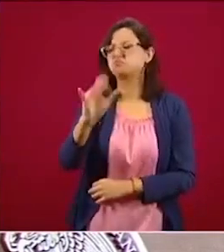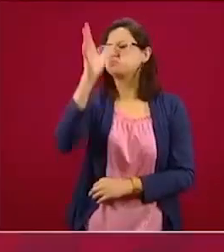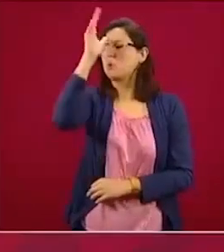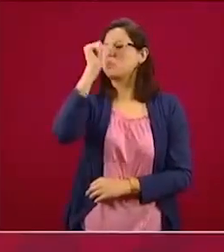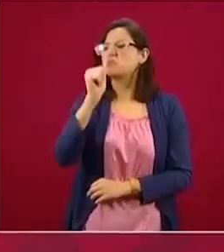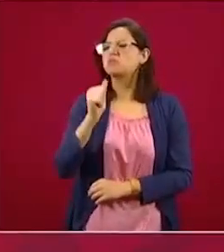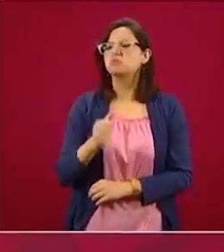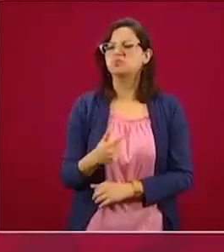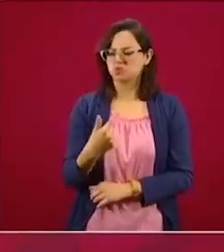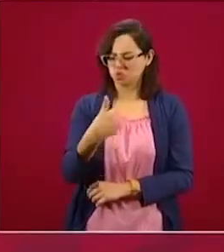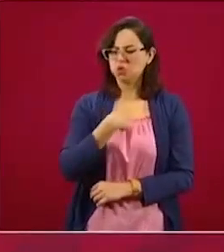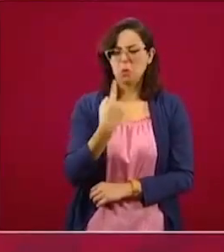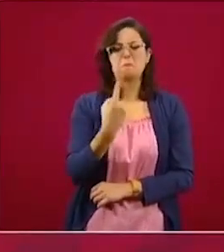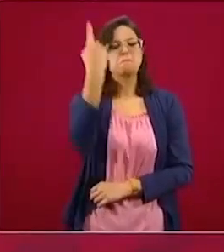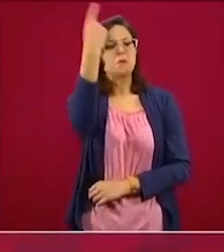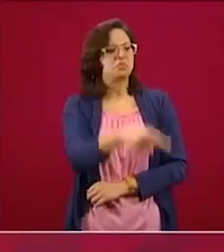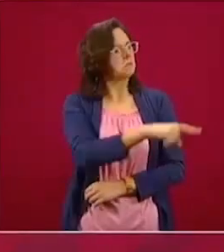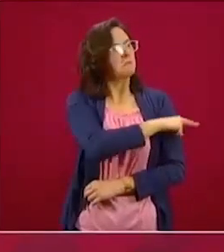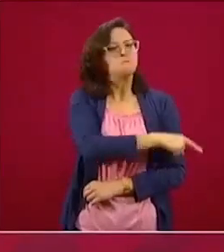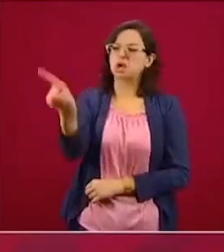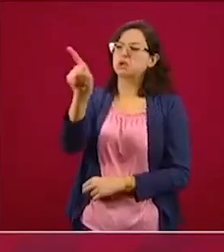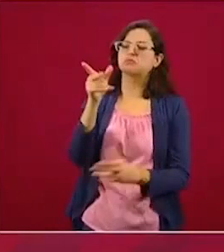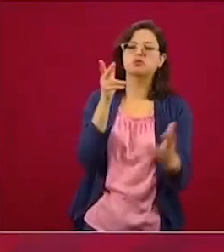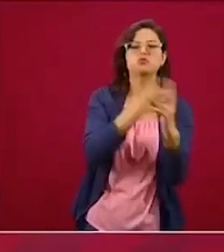yo di la orden